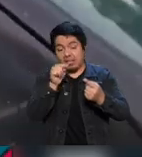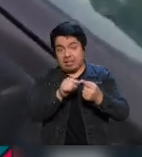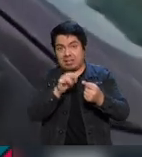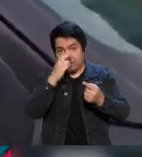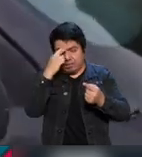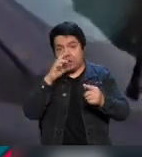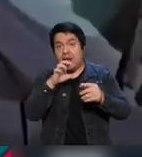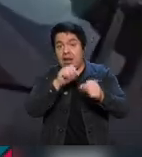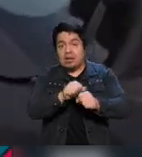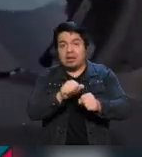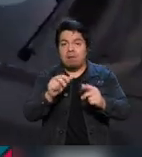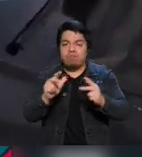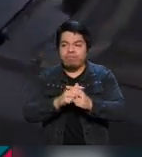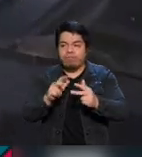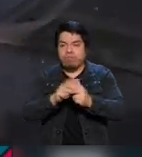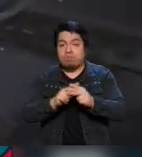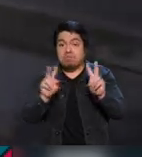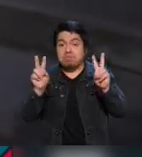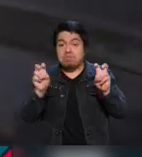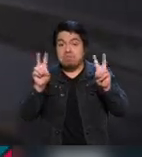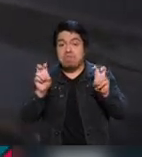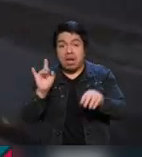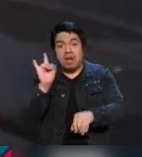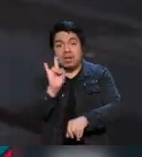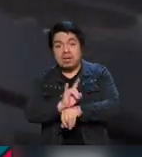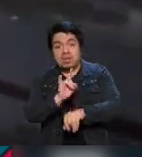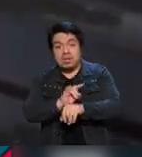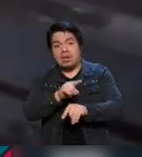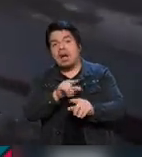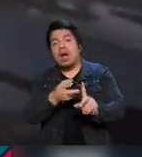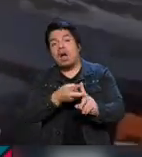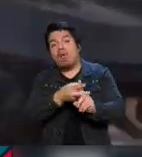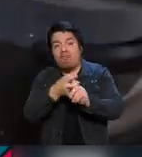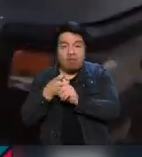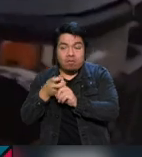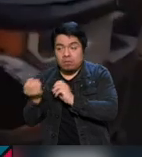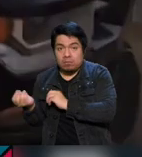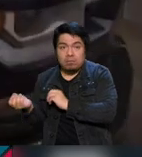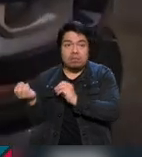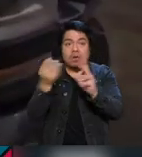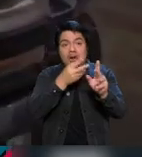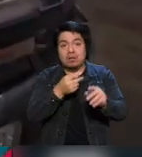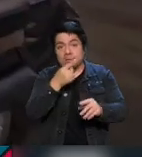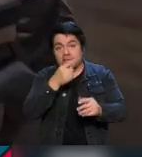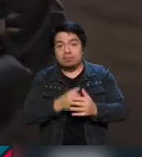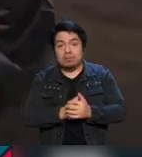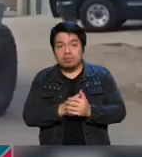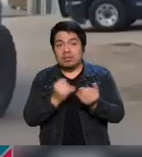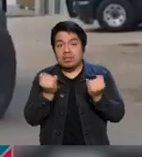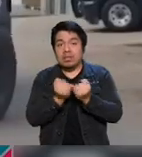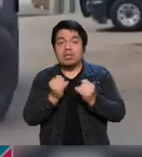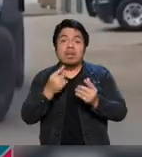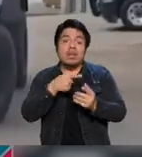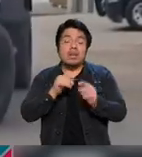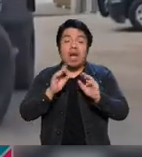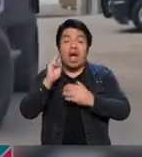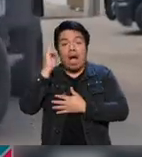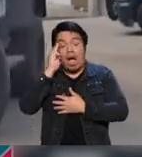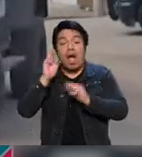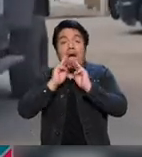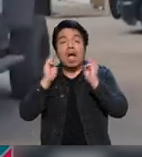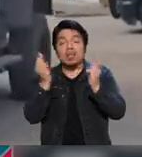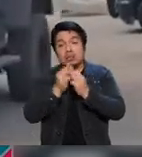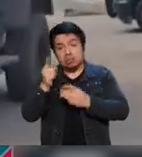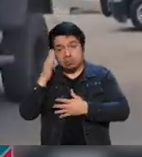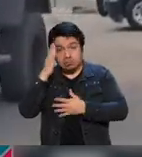Mayo Zambada, quien supuestamente fue secuestrado y entregado a las autoridades por Joaquín Guzmán López, también líder de esta organización criminal, lo